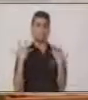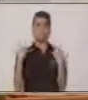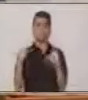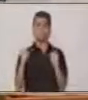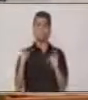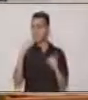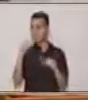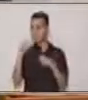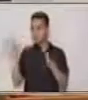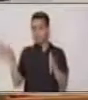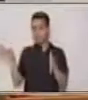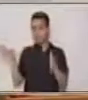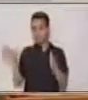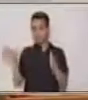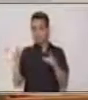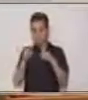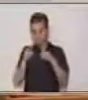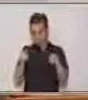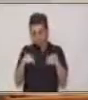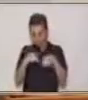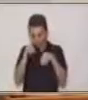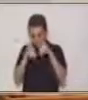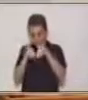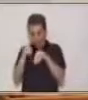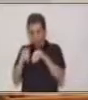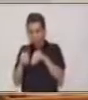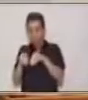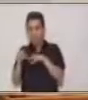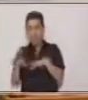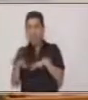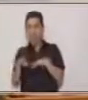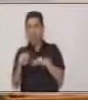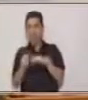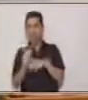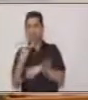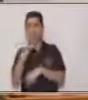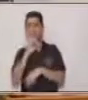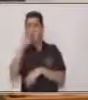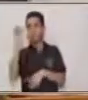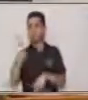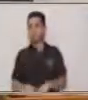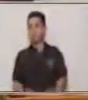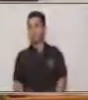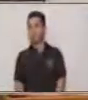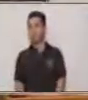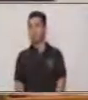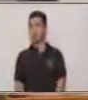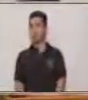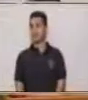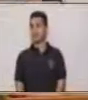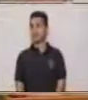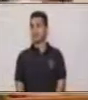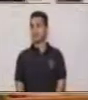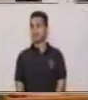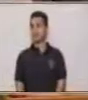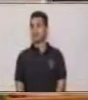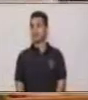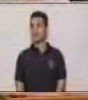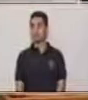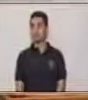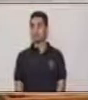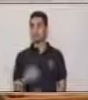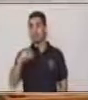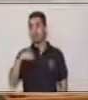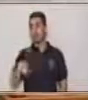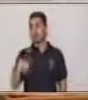fue representar con los modelos una cantidad de porcentaje. Ahora vamos a ir a una situación y para